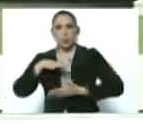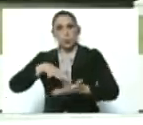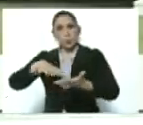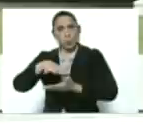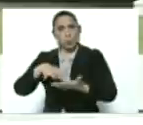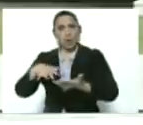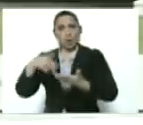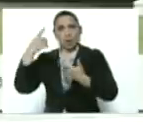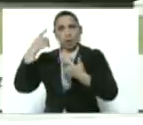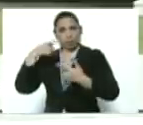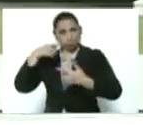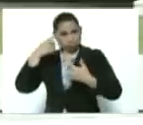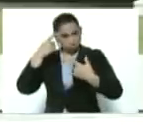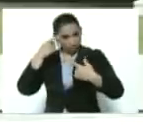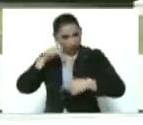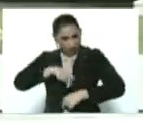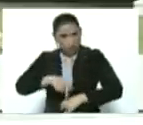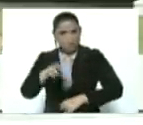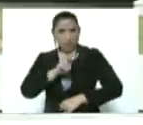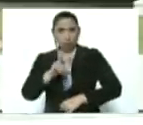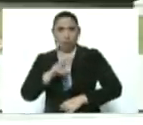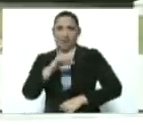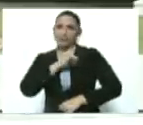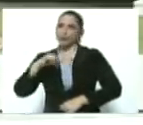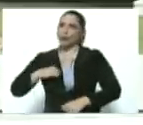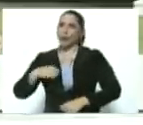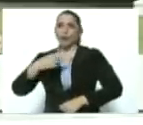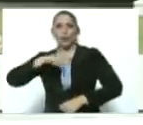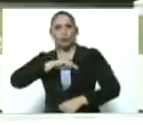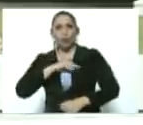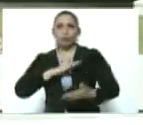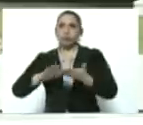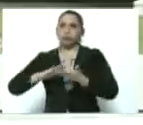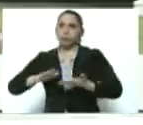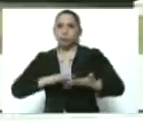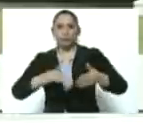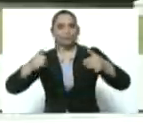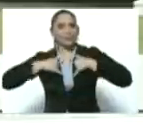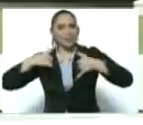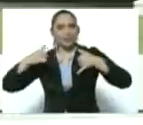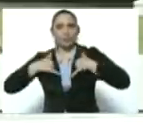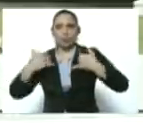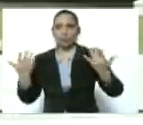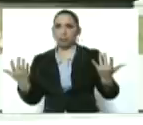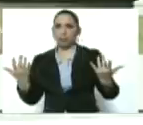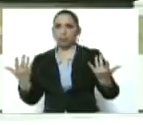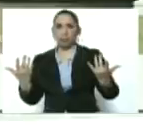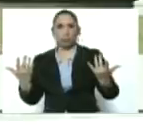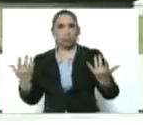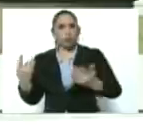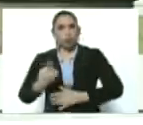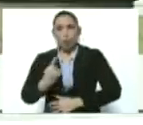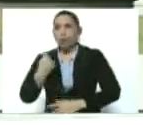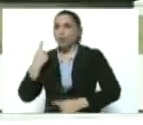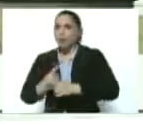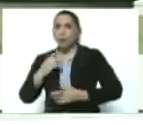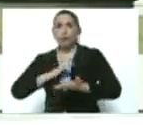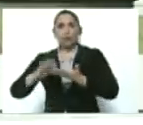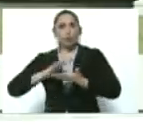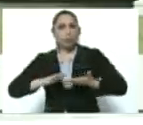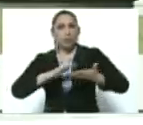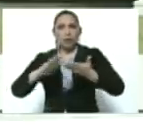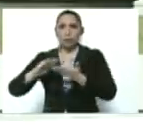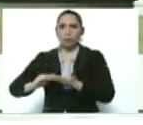entre los venezolanos y las venezolanas sólo nos incumben a nosotros y sólo debemos resolverlo